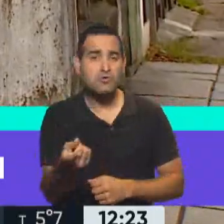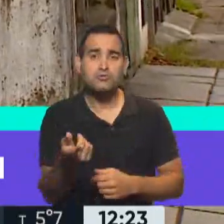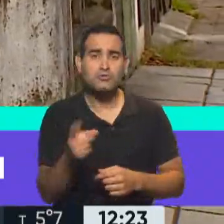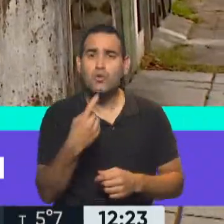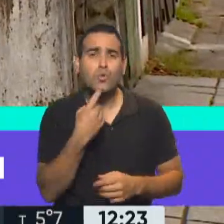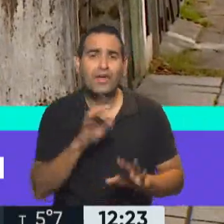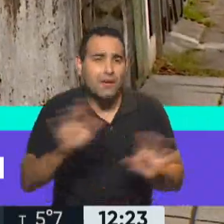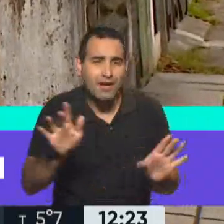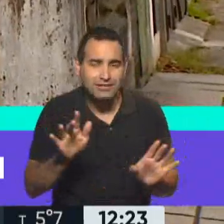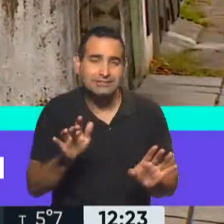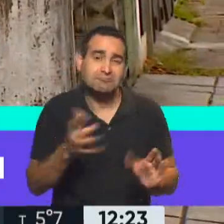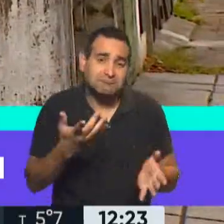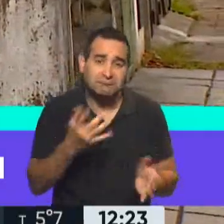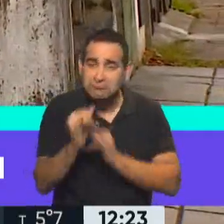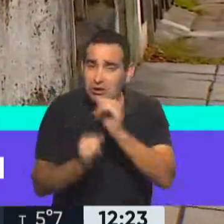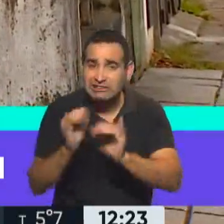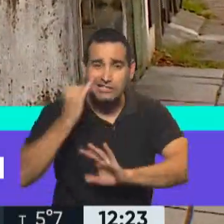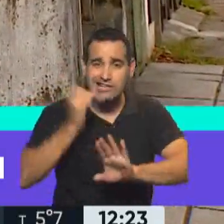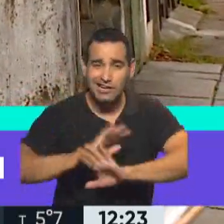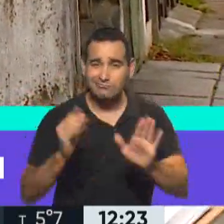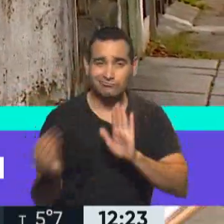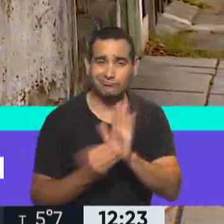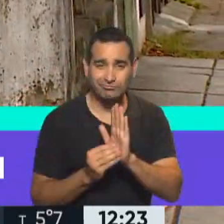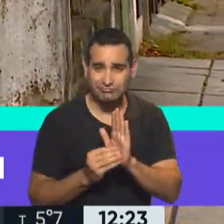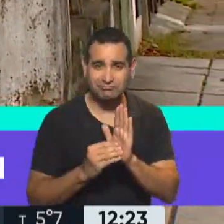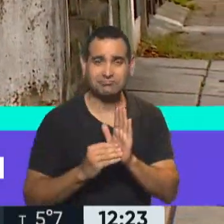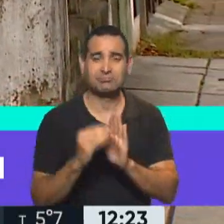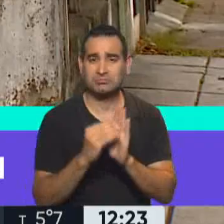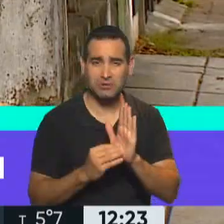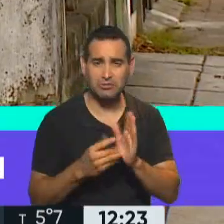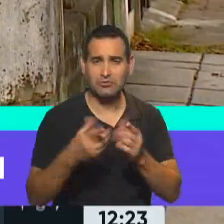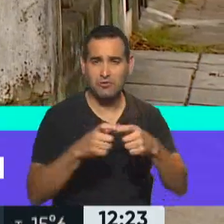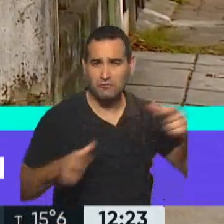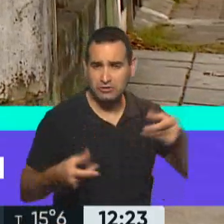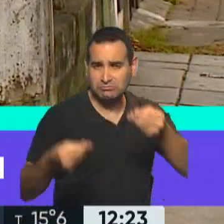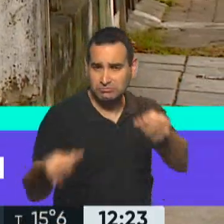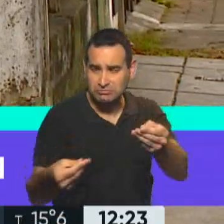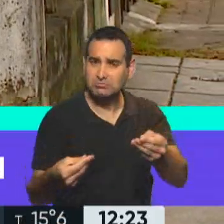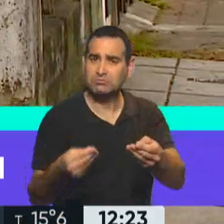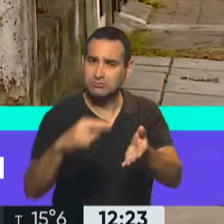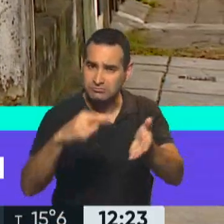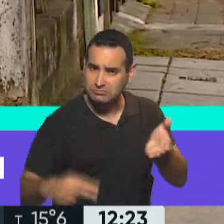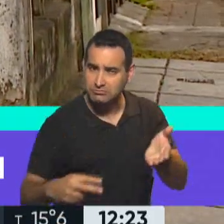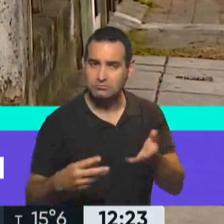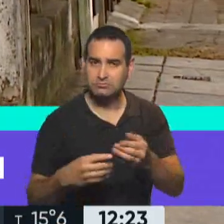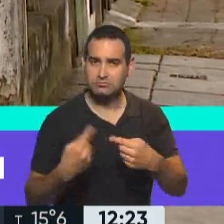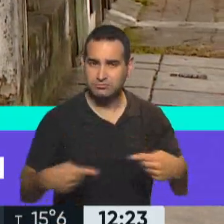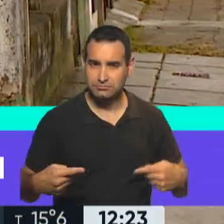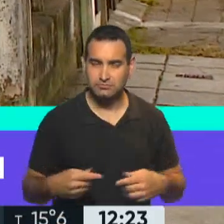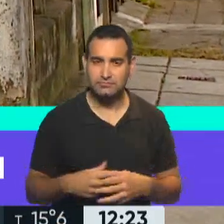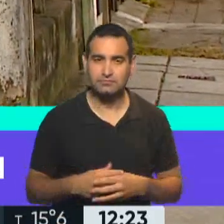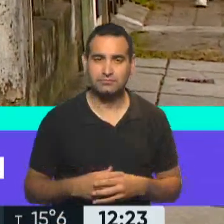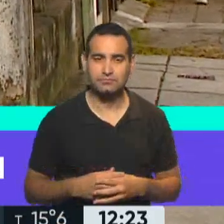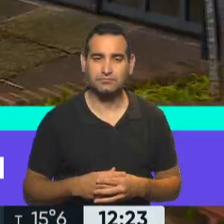tiene una duda y simplemente lo podemos ayudar a través de escribirlo, llegarle folletos, entregarle herramientas de la MUNI que los